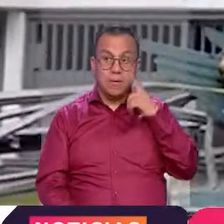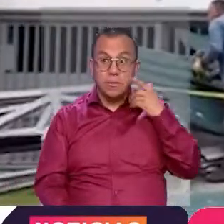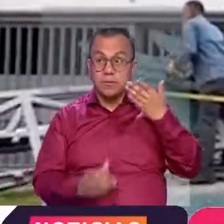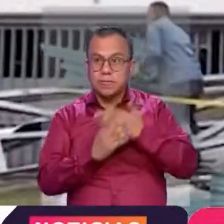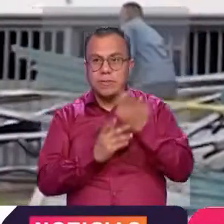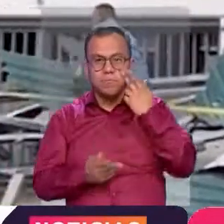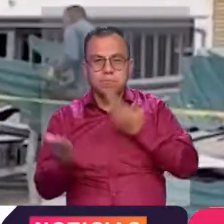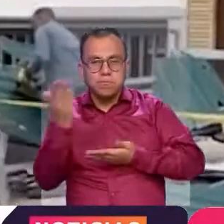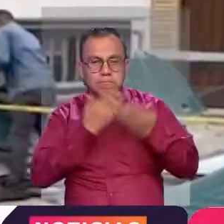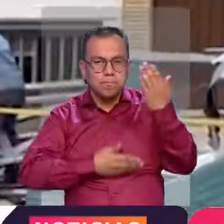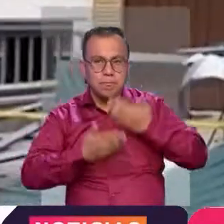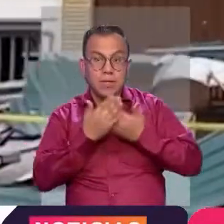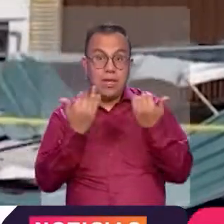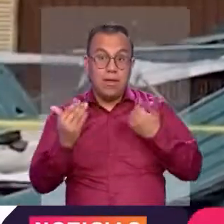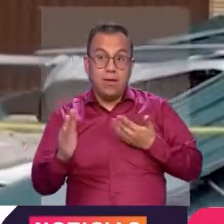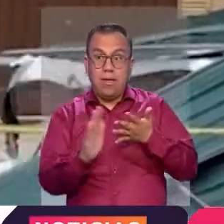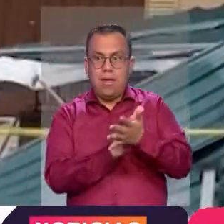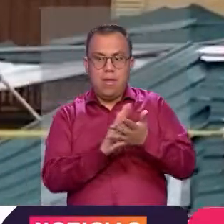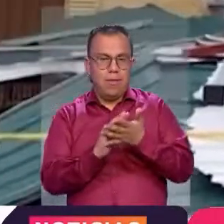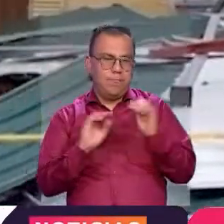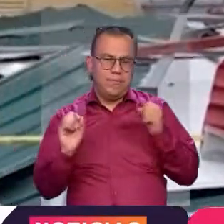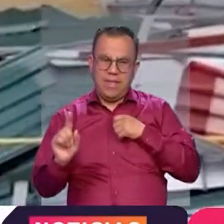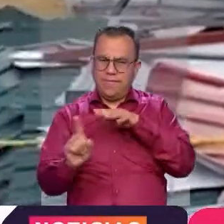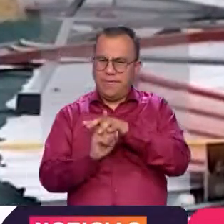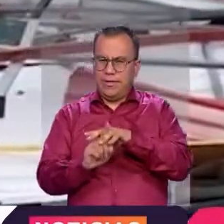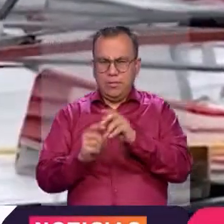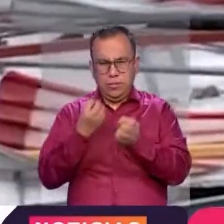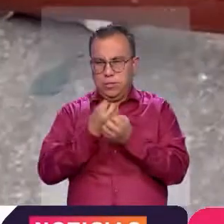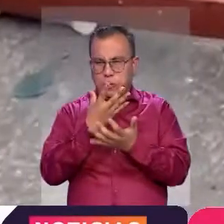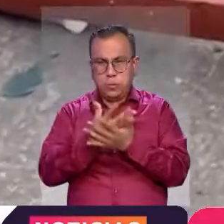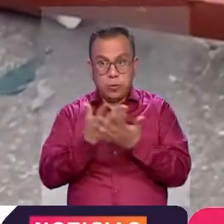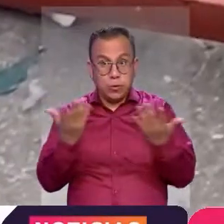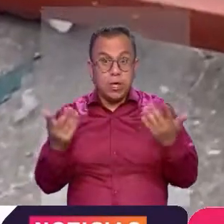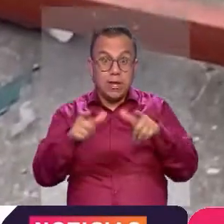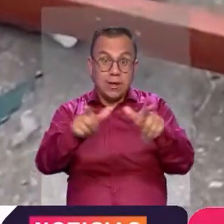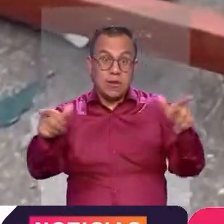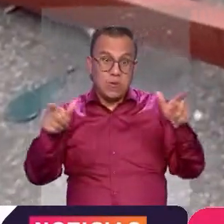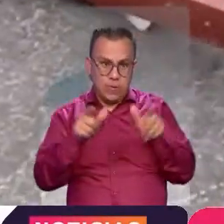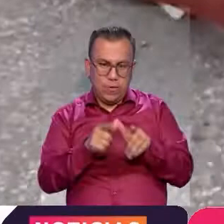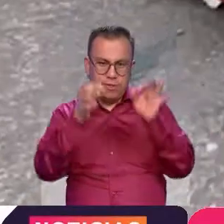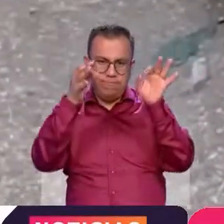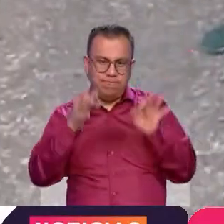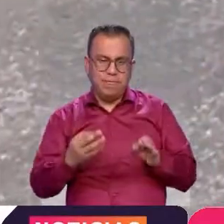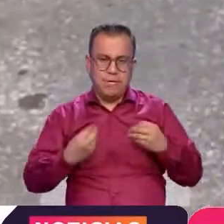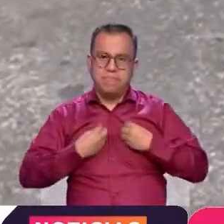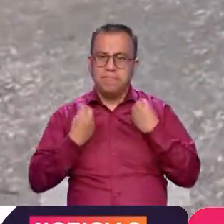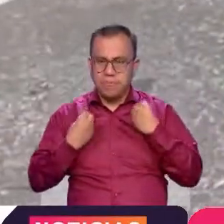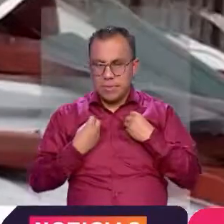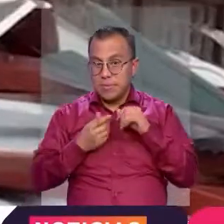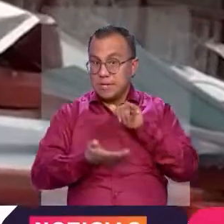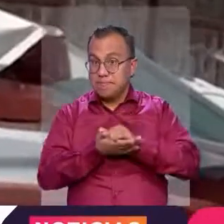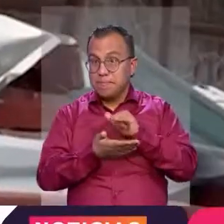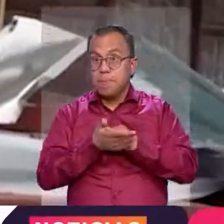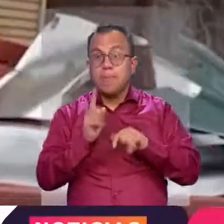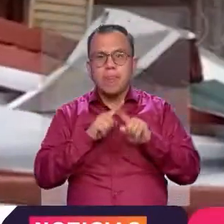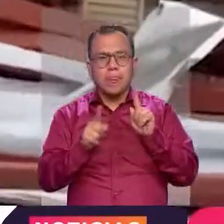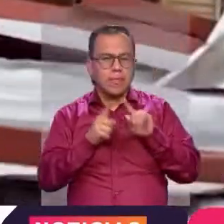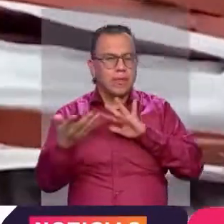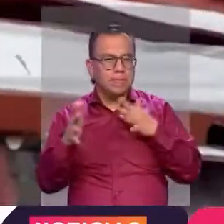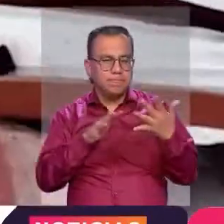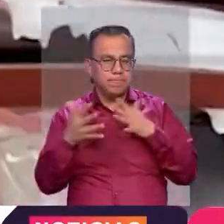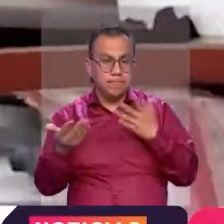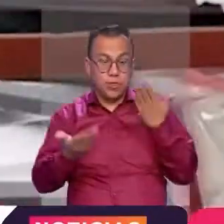de verificación y anunciaron que no hay afectación directa en las estructuras de los predios que comprometan la habitabilidad de los mismos. Se estima